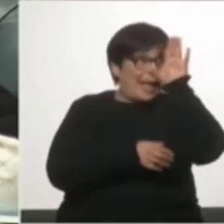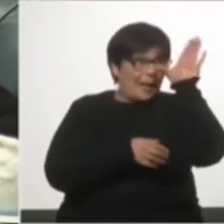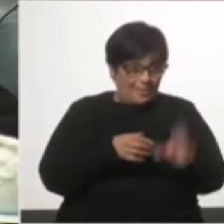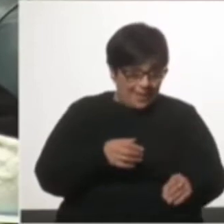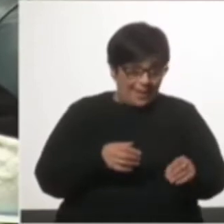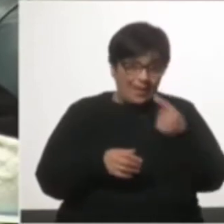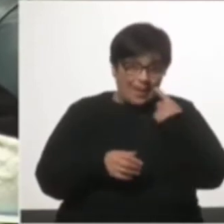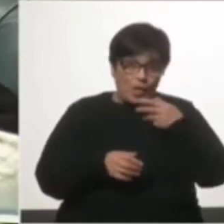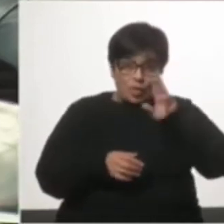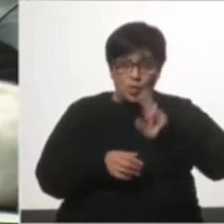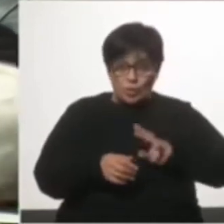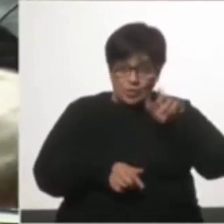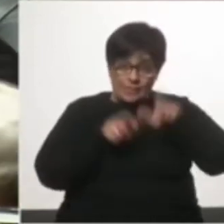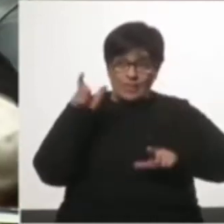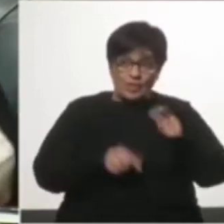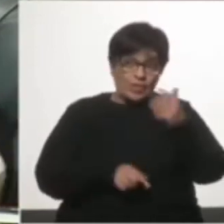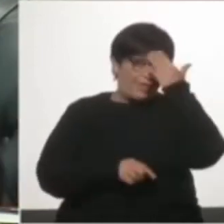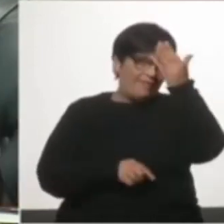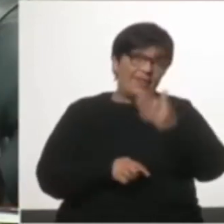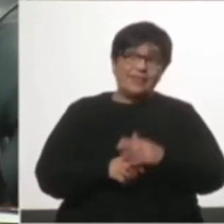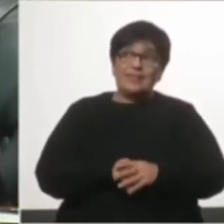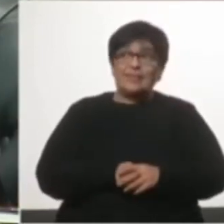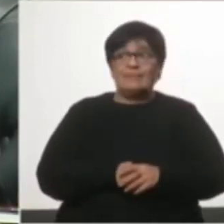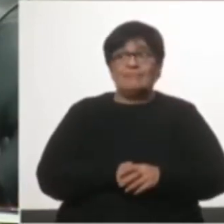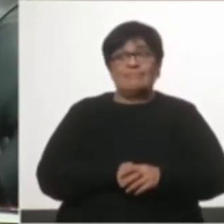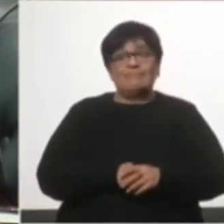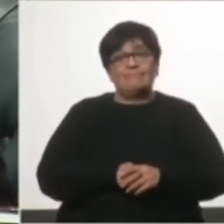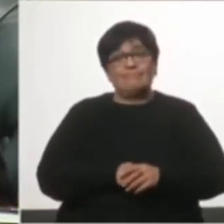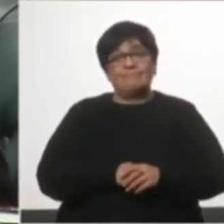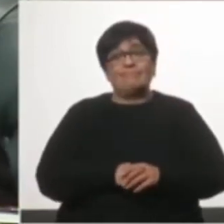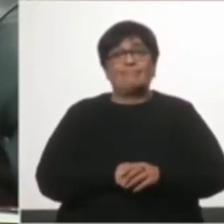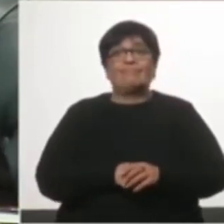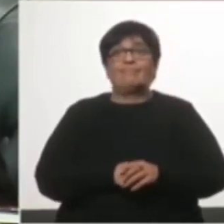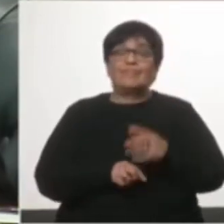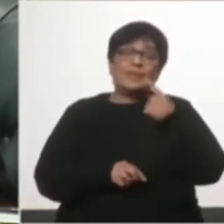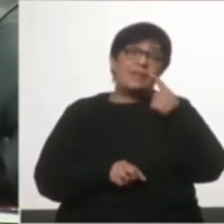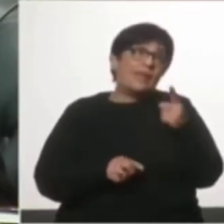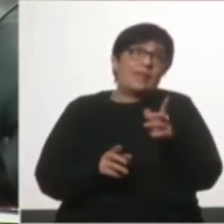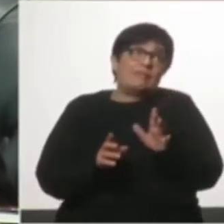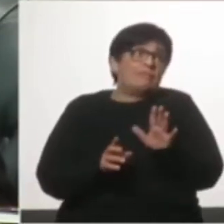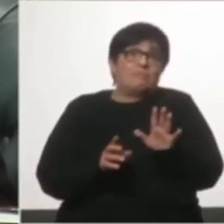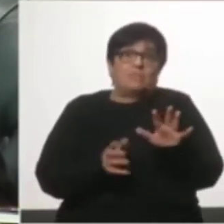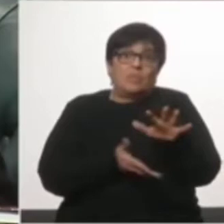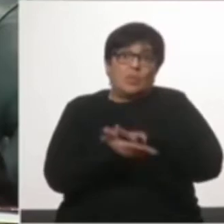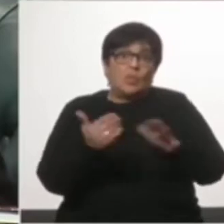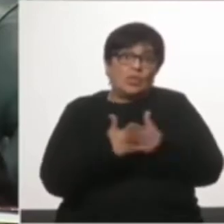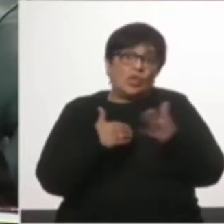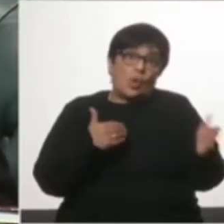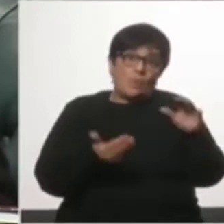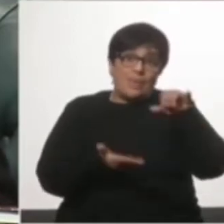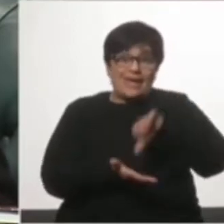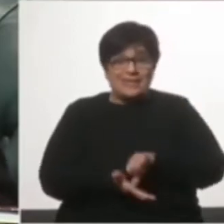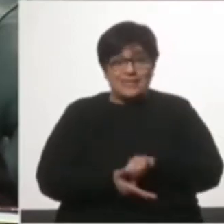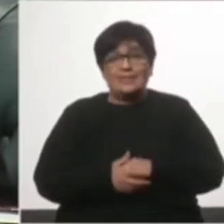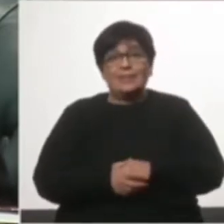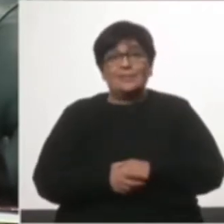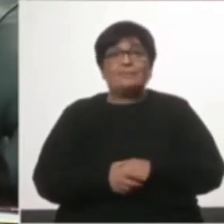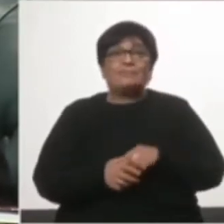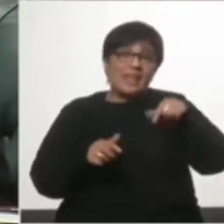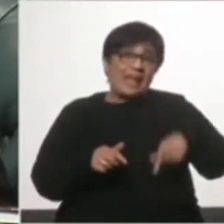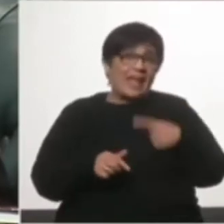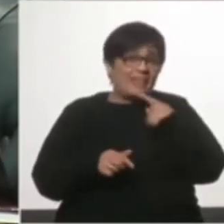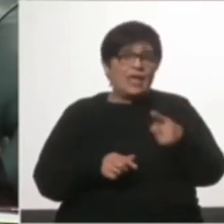los comportamientos de la oposición política al gobierno. Miremos acá cerca. Acá cerca se negó